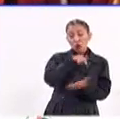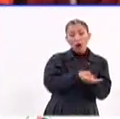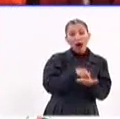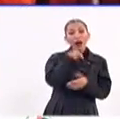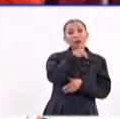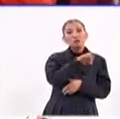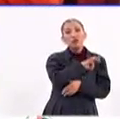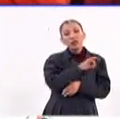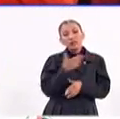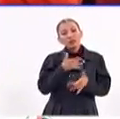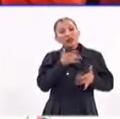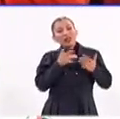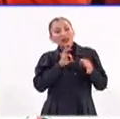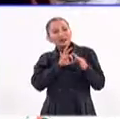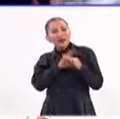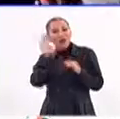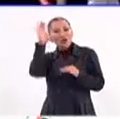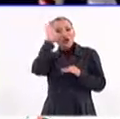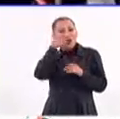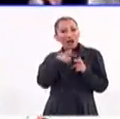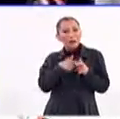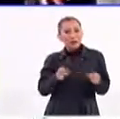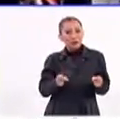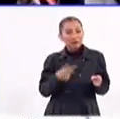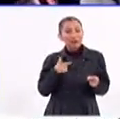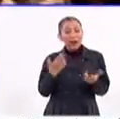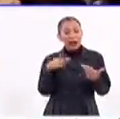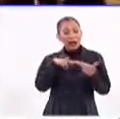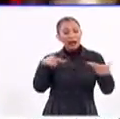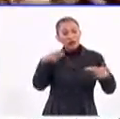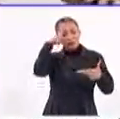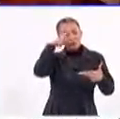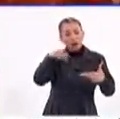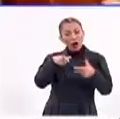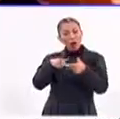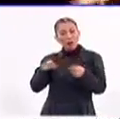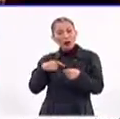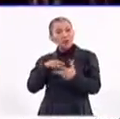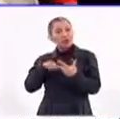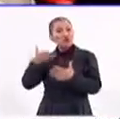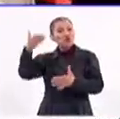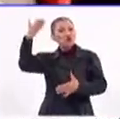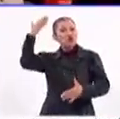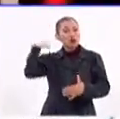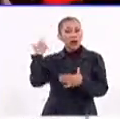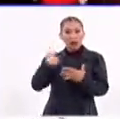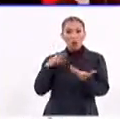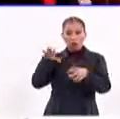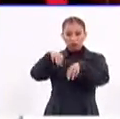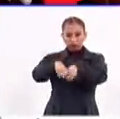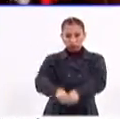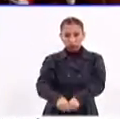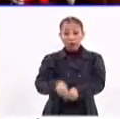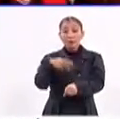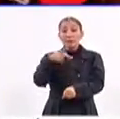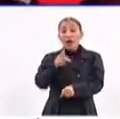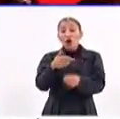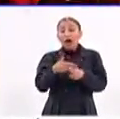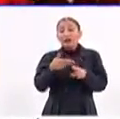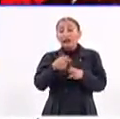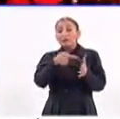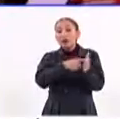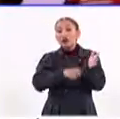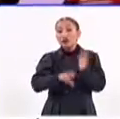espacio donde podemos sentirnos cerca de la cultura nipona. La relación México-Japón surgió desde la época de la conquista, pero fue